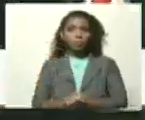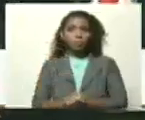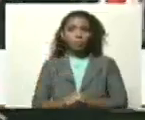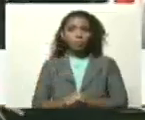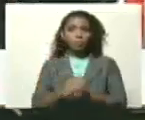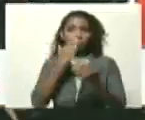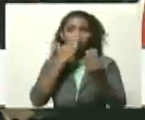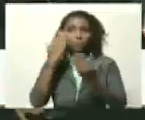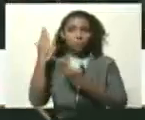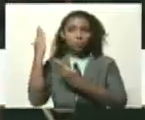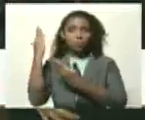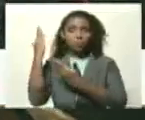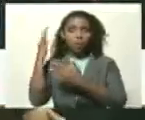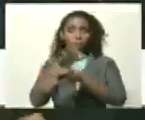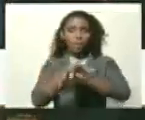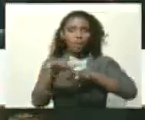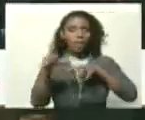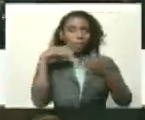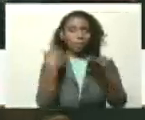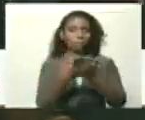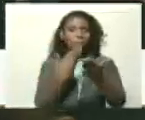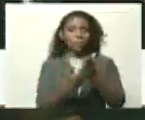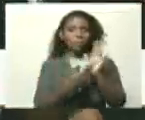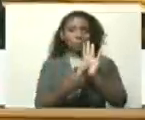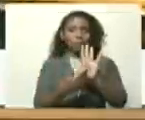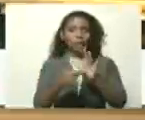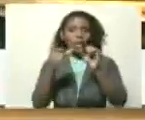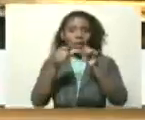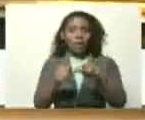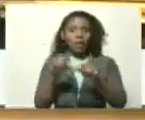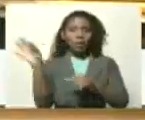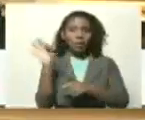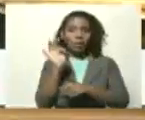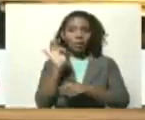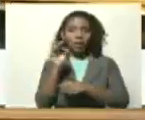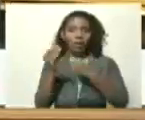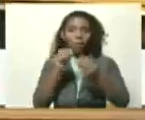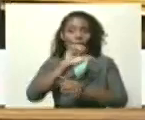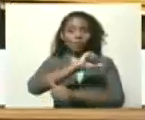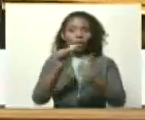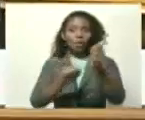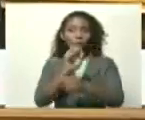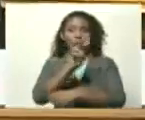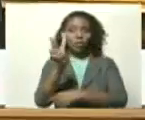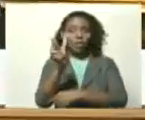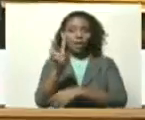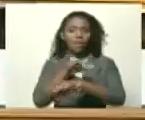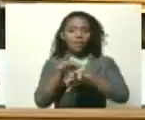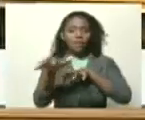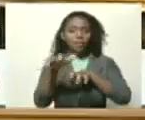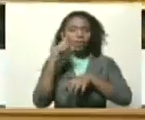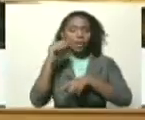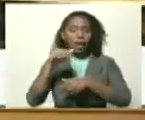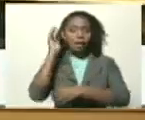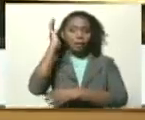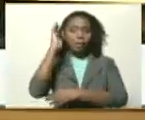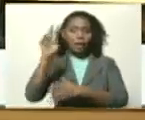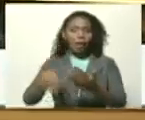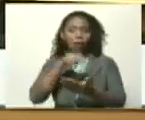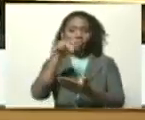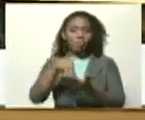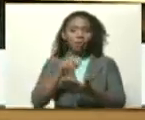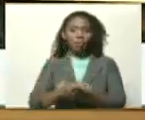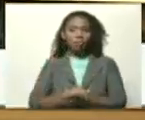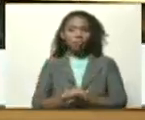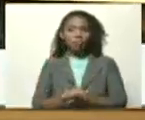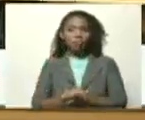aquí. Mayoría evidente. Queda electa como segunda vicepresidenta de la Asamblea